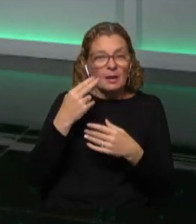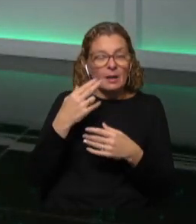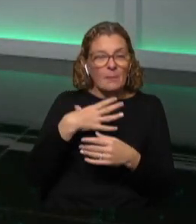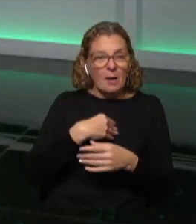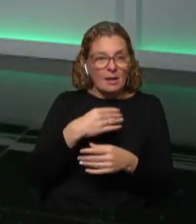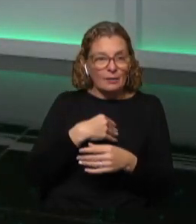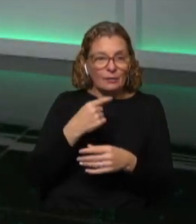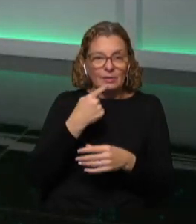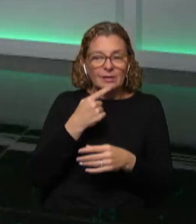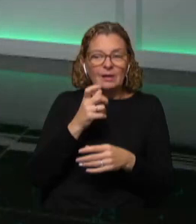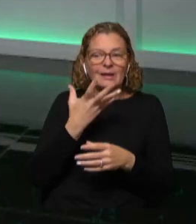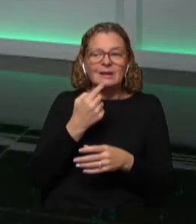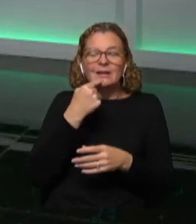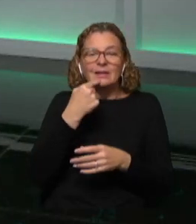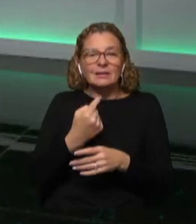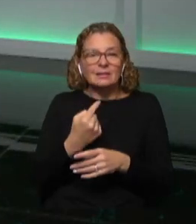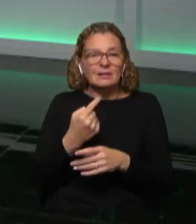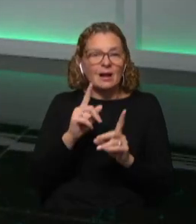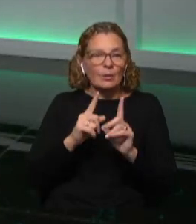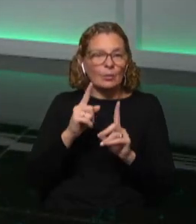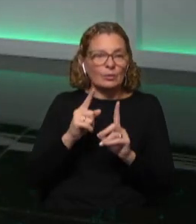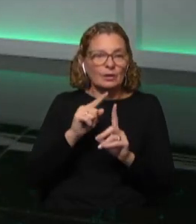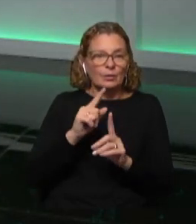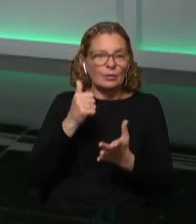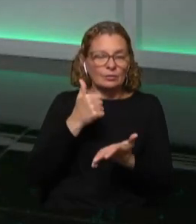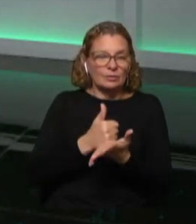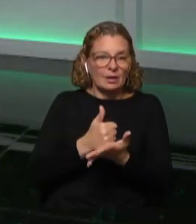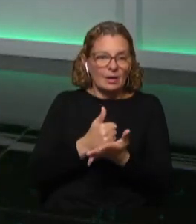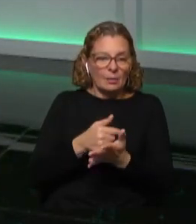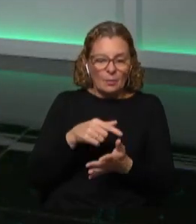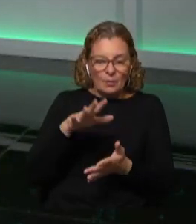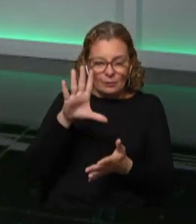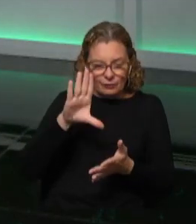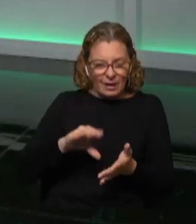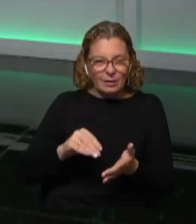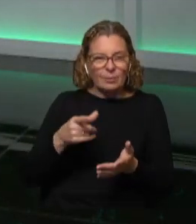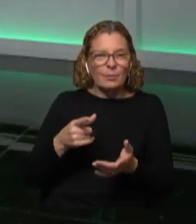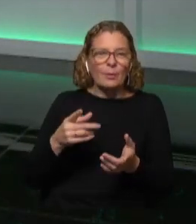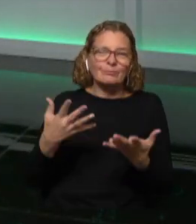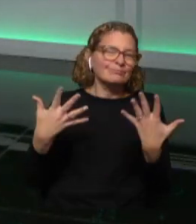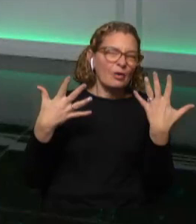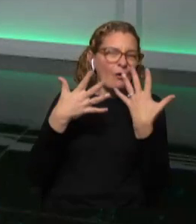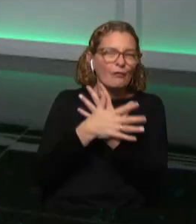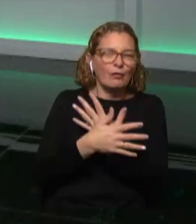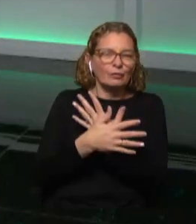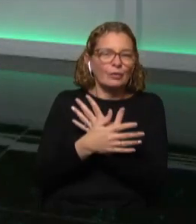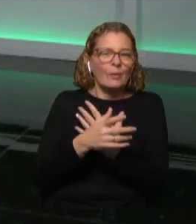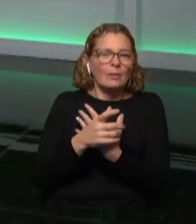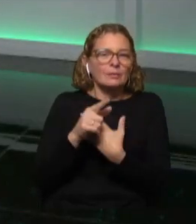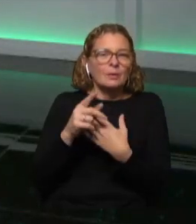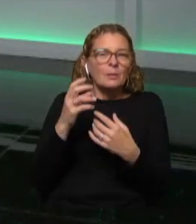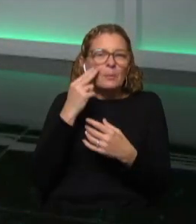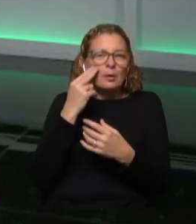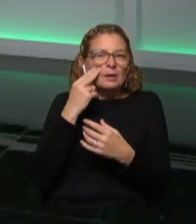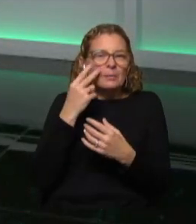hace referencia a ciertos delitos que no están bajados a tierra, que son un poco difusos y que, bueno, generan riesgos después a la hora